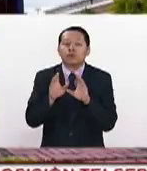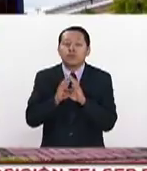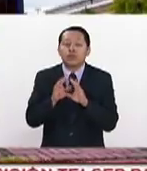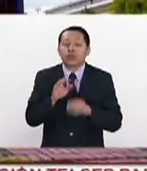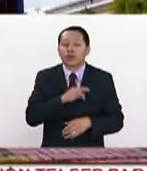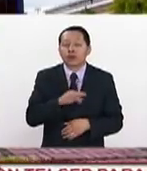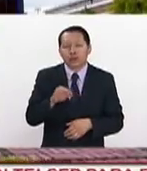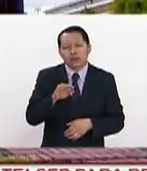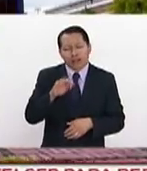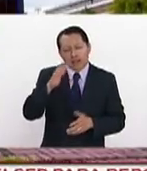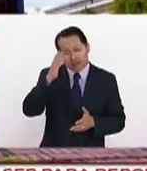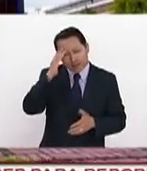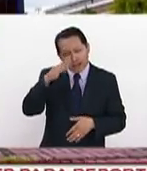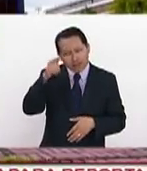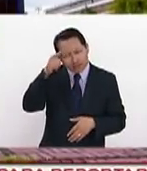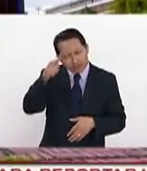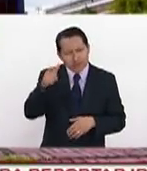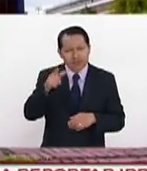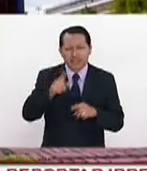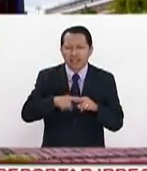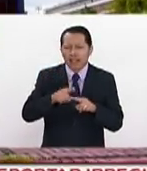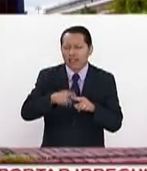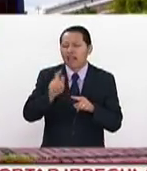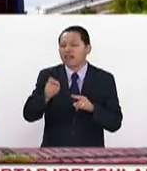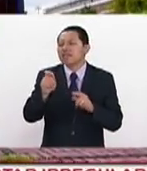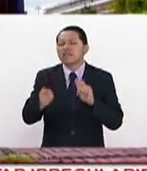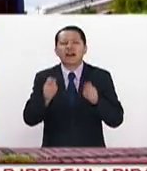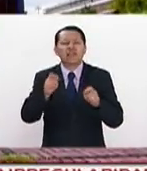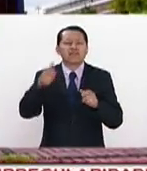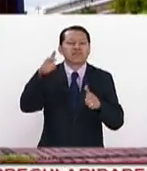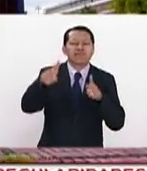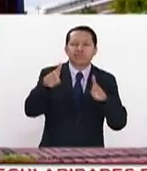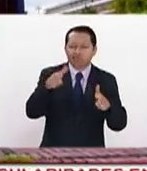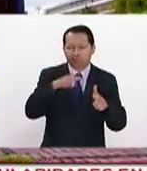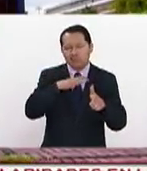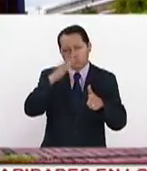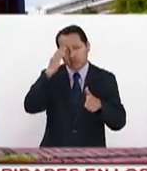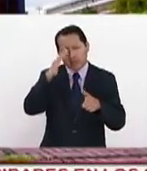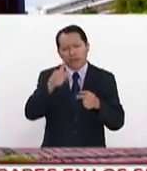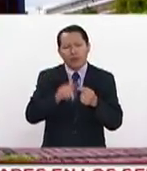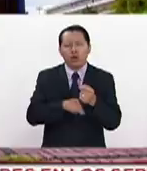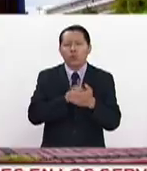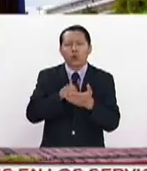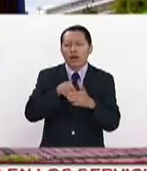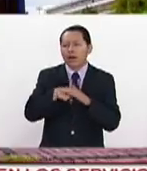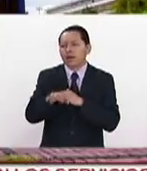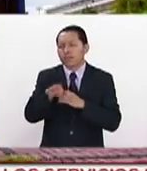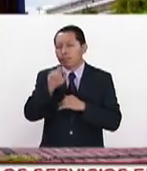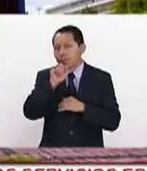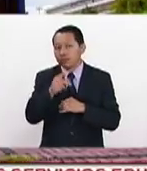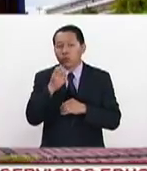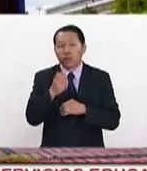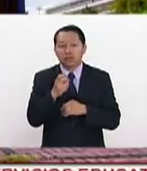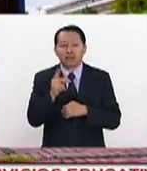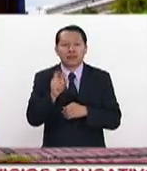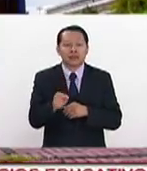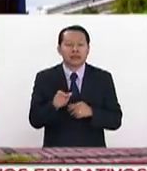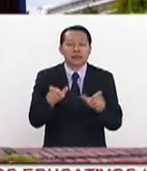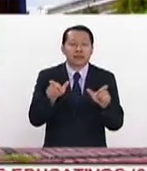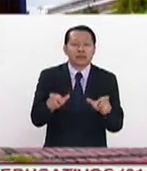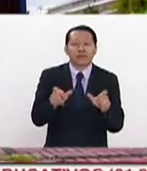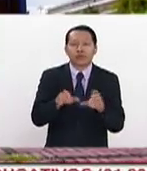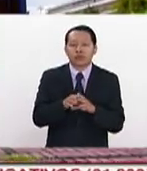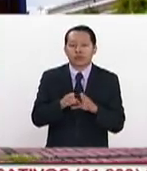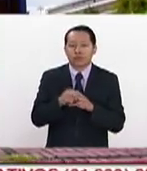se sabe quiénes son, por dónde entran, etcétera. Entonces, a mí me parece que justamente la inteligencia lo que sirve es para prevenir este tipo